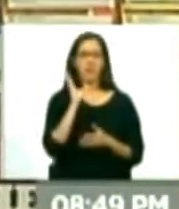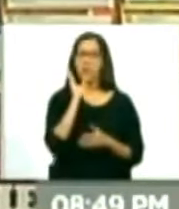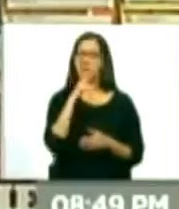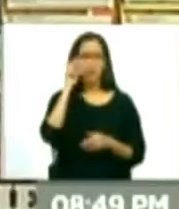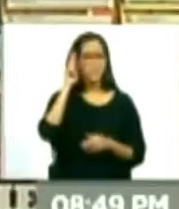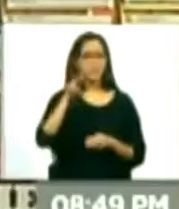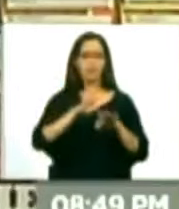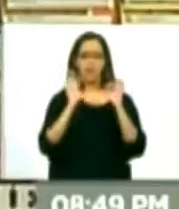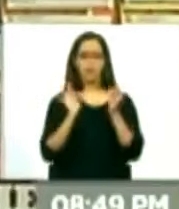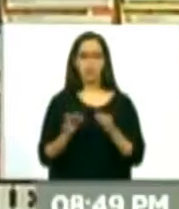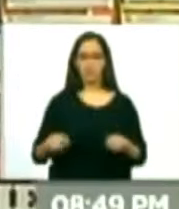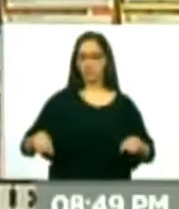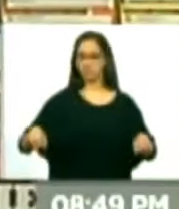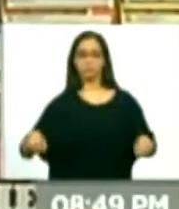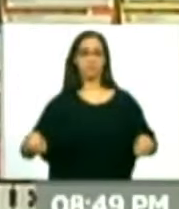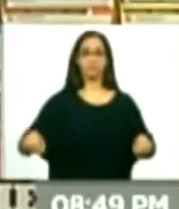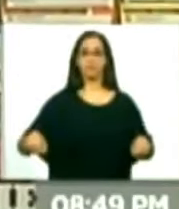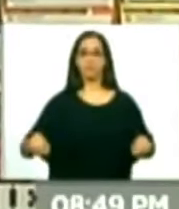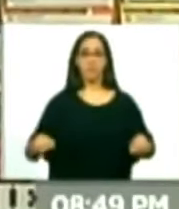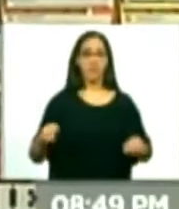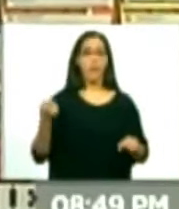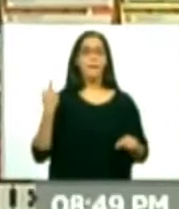llevan como equipaje. ¿Qué lleva usted? 20 kilos.